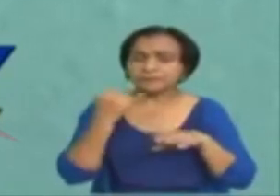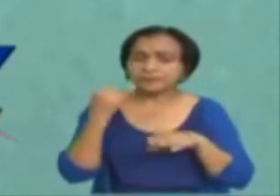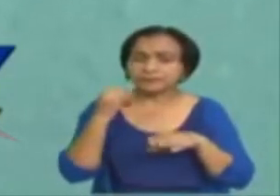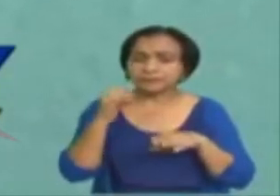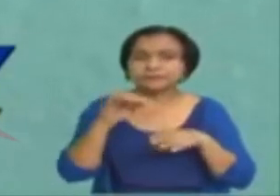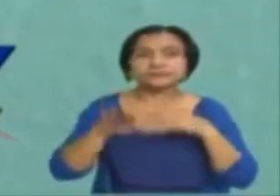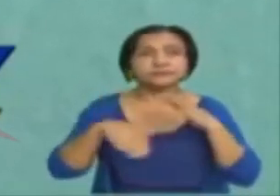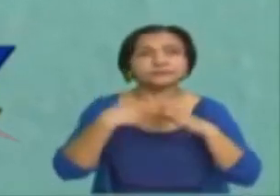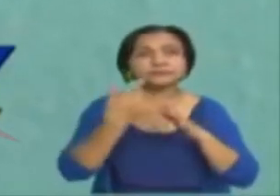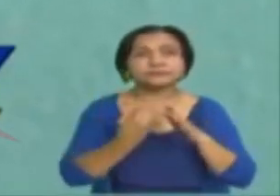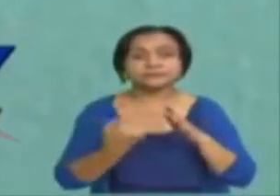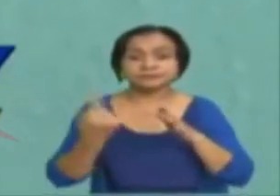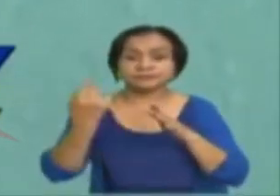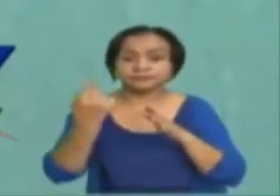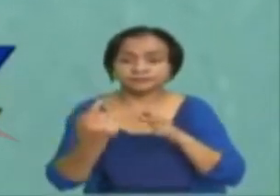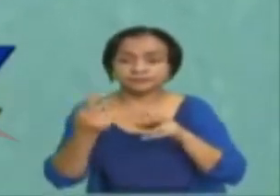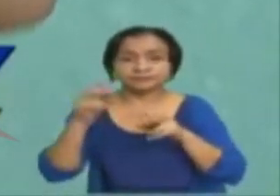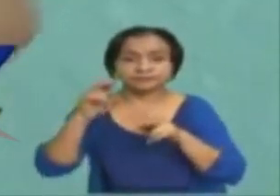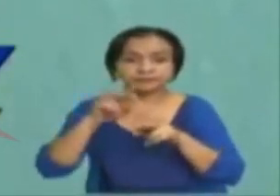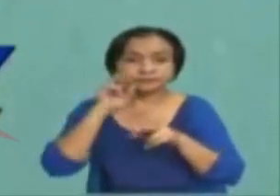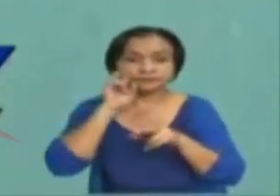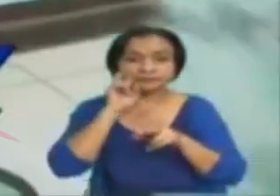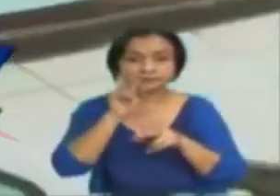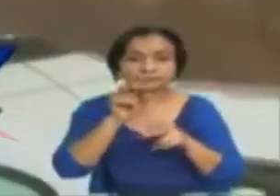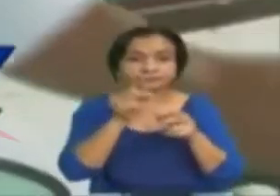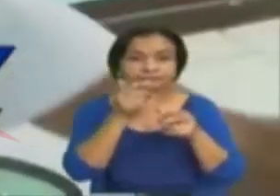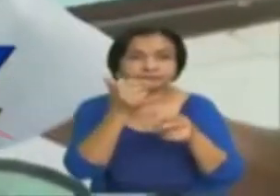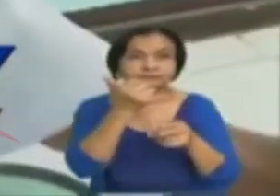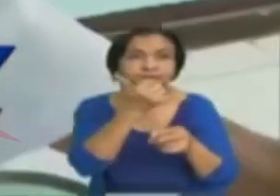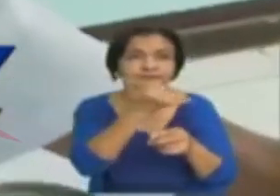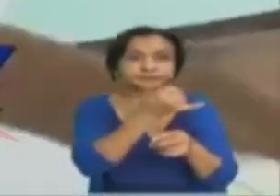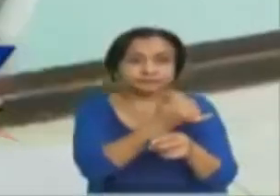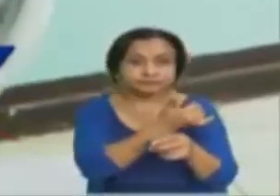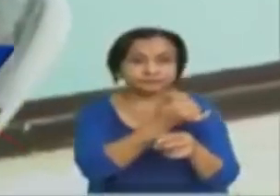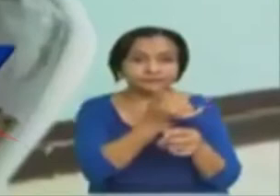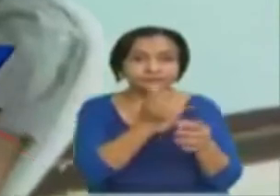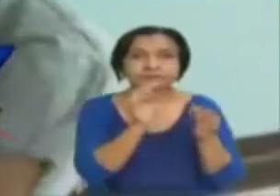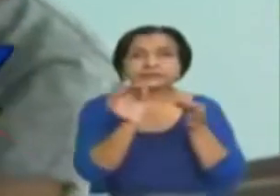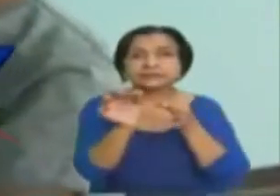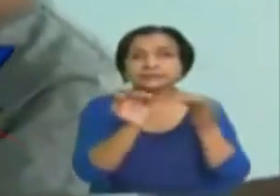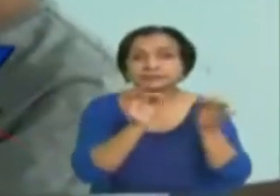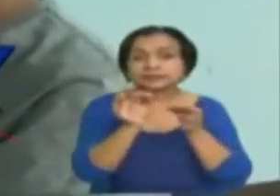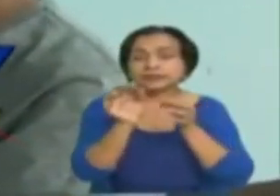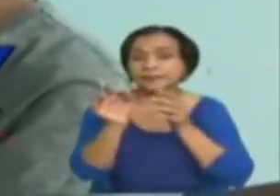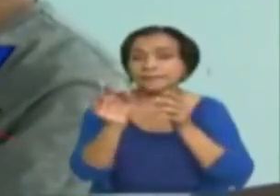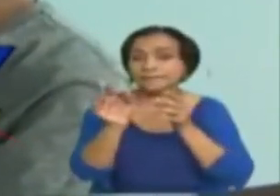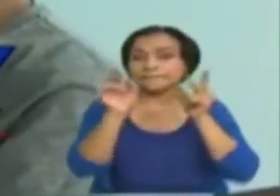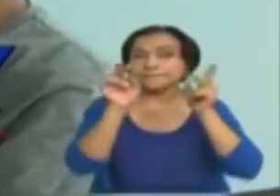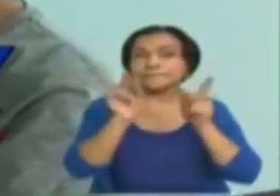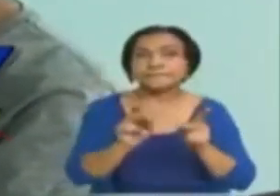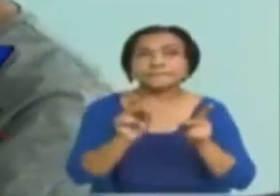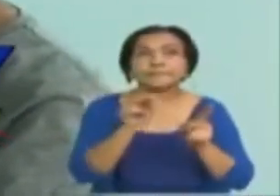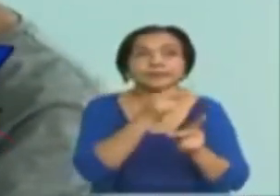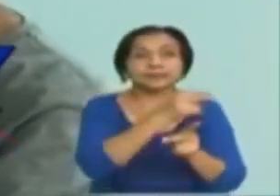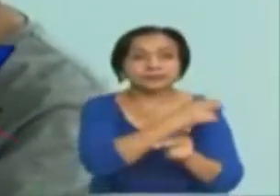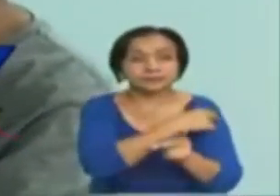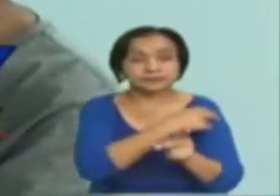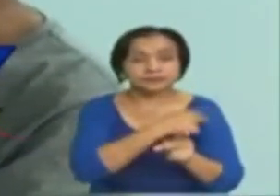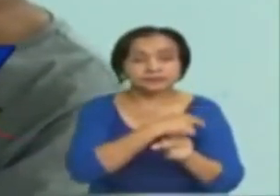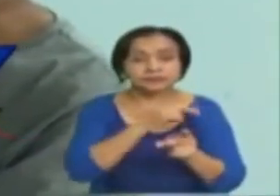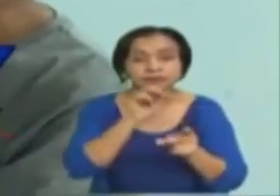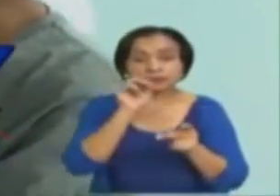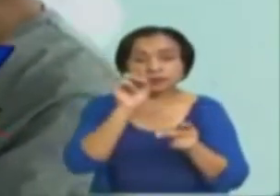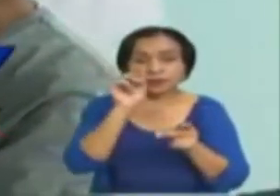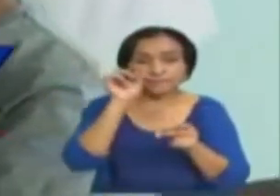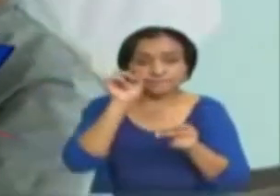Berta Calderón a las 8 de la mañana, en el Distrito 6 en el Hospital Alemán Nicaragüense. Además, el departamento de Río